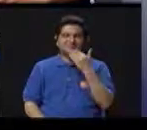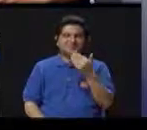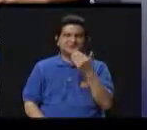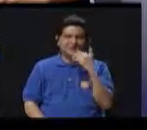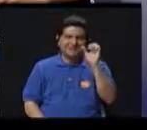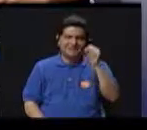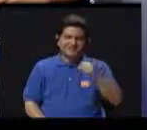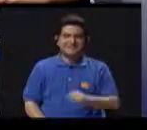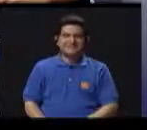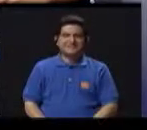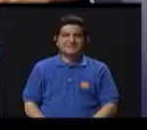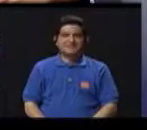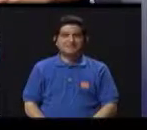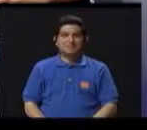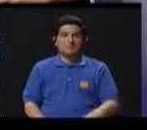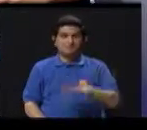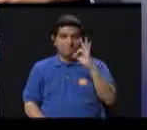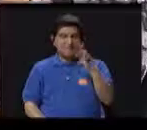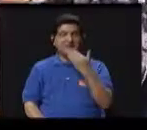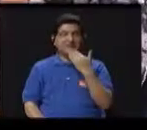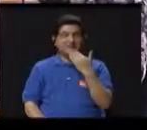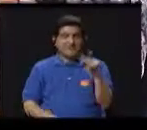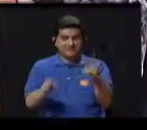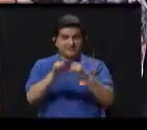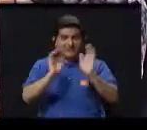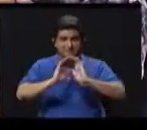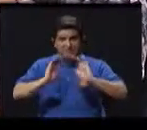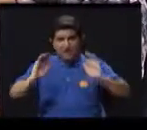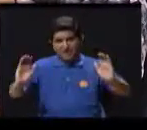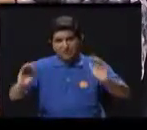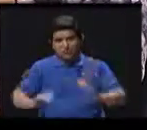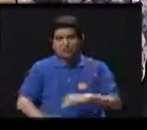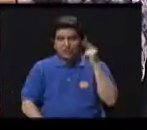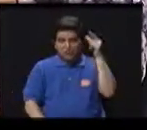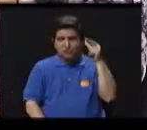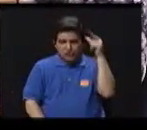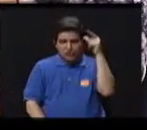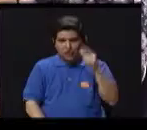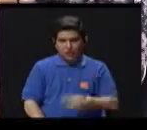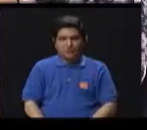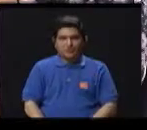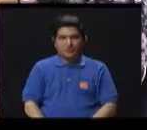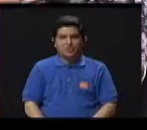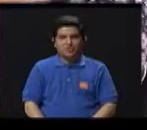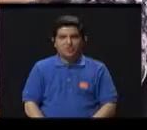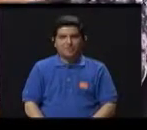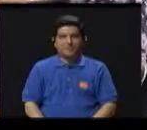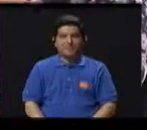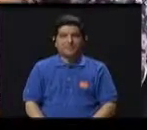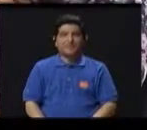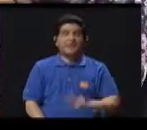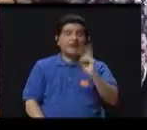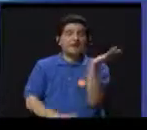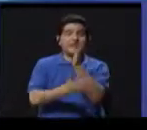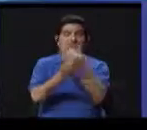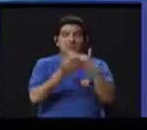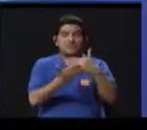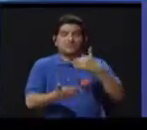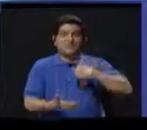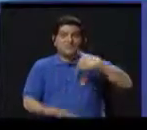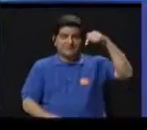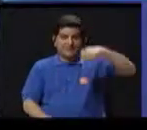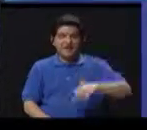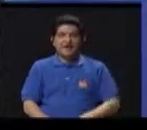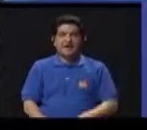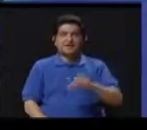Sí, muchas gracias. Bueno, muchas gracias y bueno, también muchas gracias a esos niños. Por supuesto. Tenemos la segunda parte. En la segunda